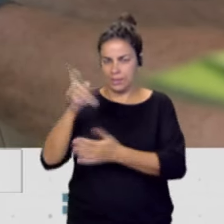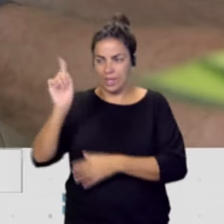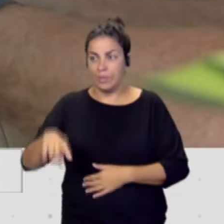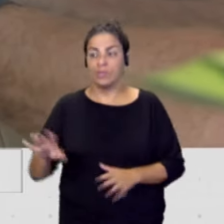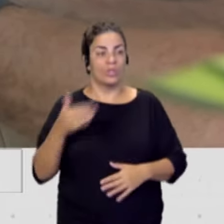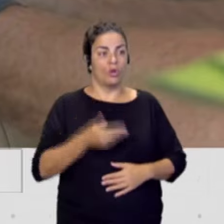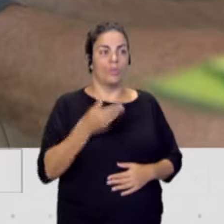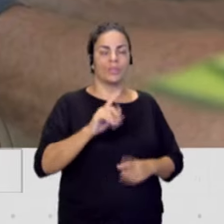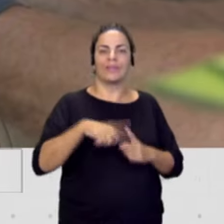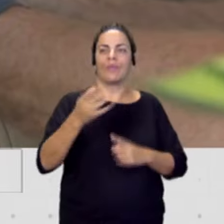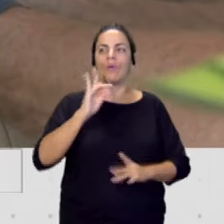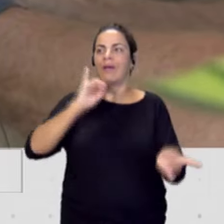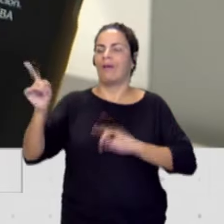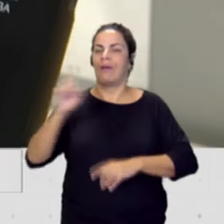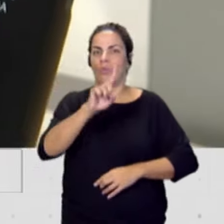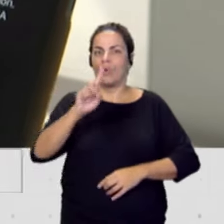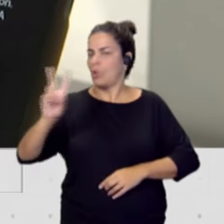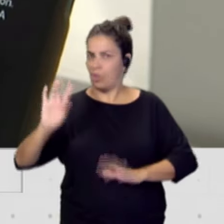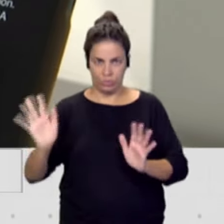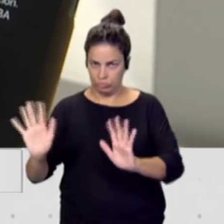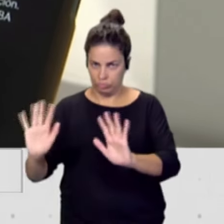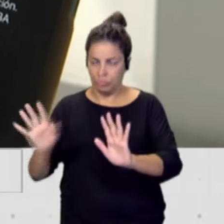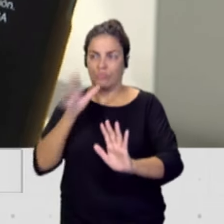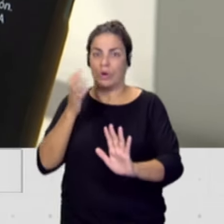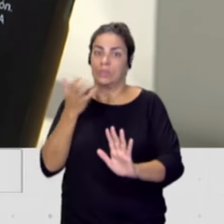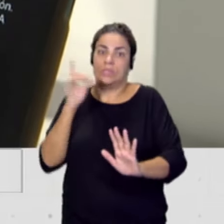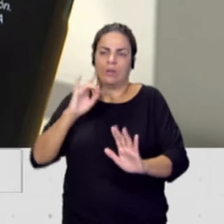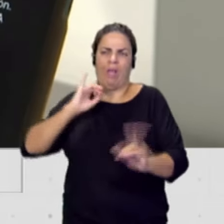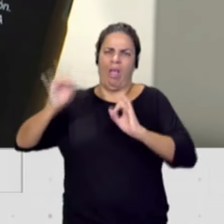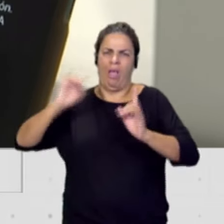no llamar al 112, no colapsarlo.